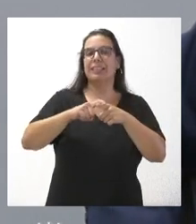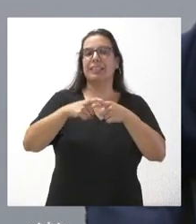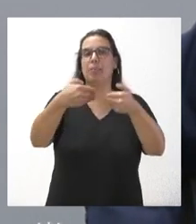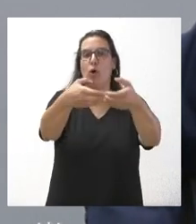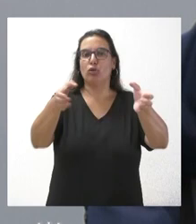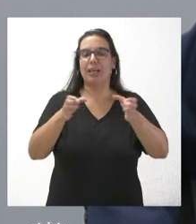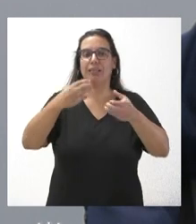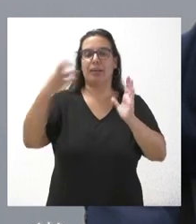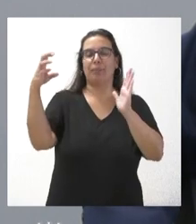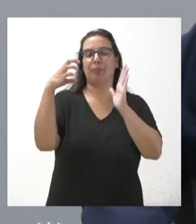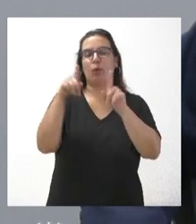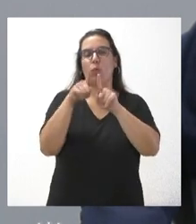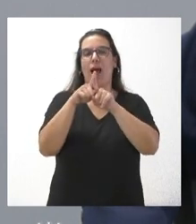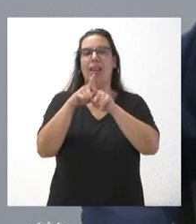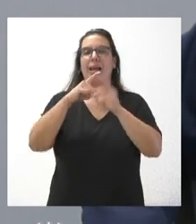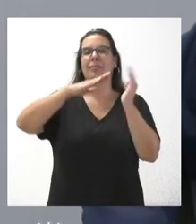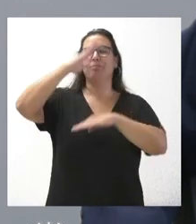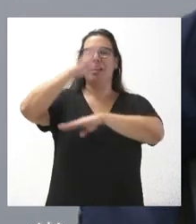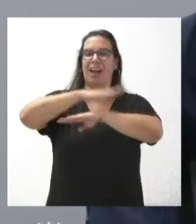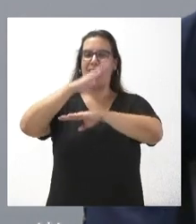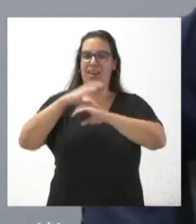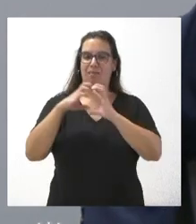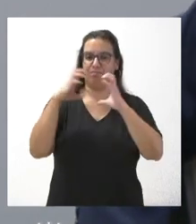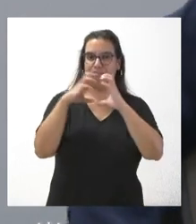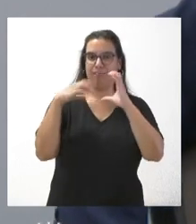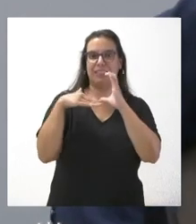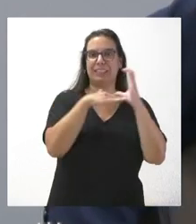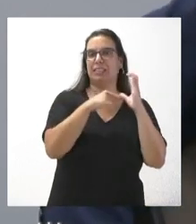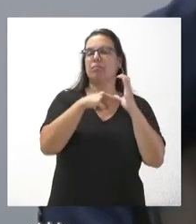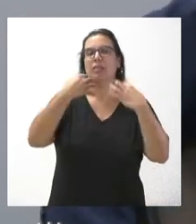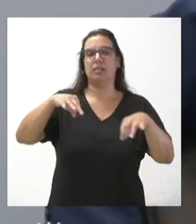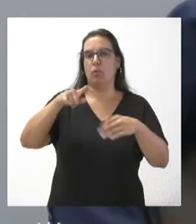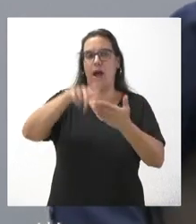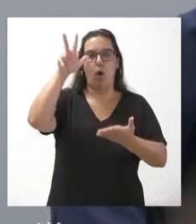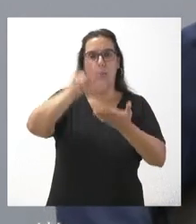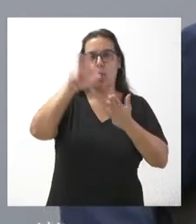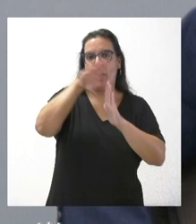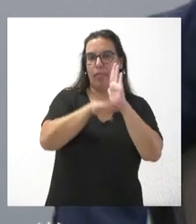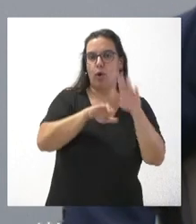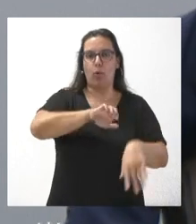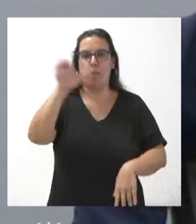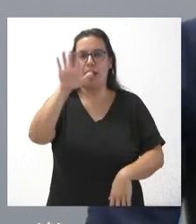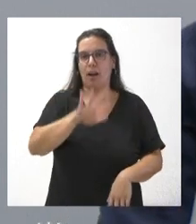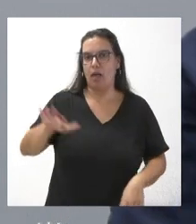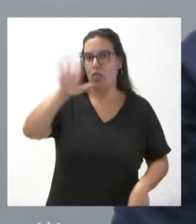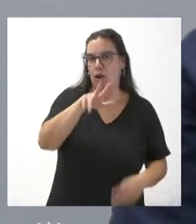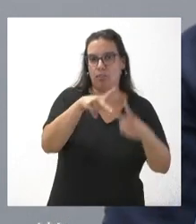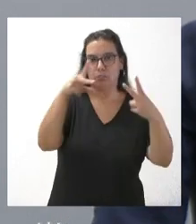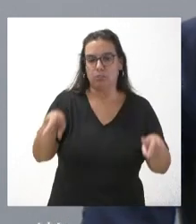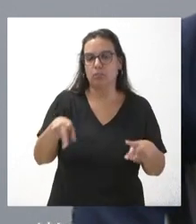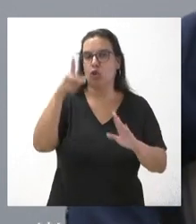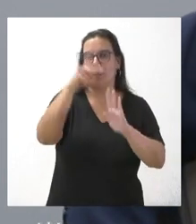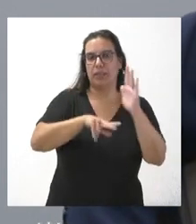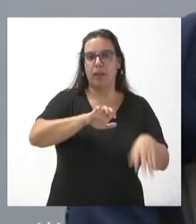simple ligero que cumple con las homologaciones europeas y nacional, cumple con la normativa